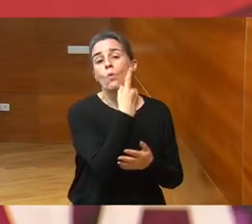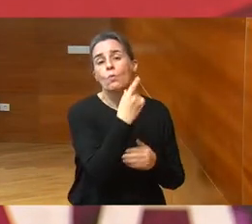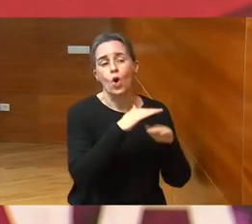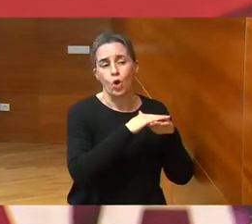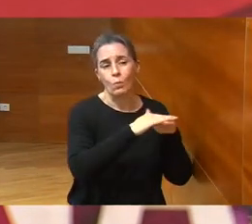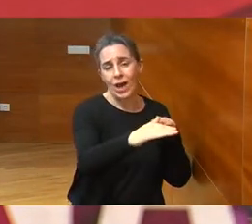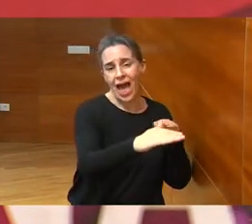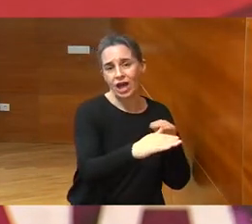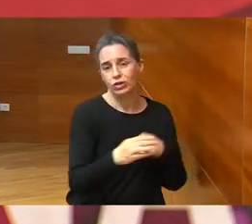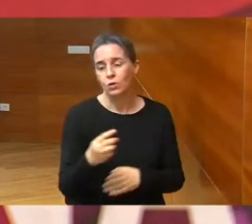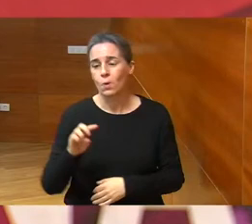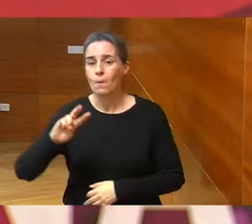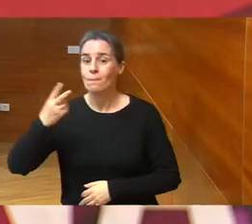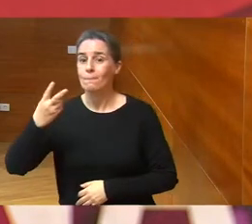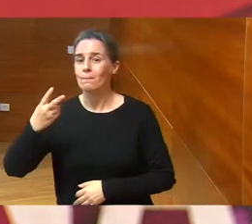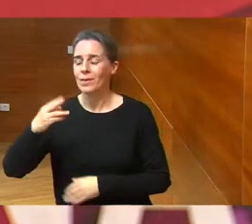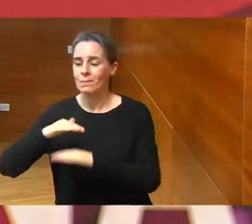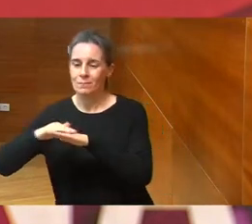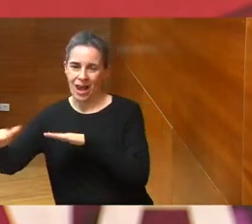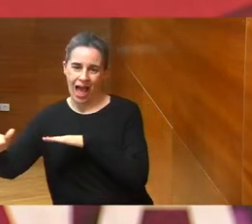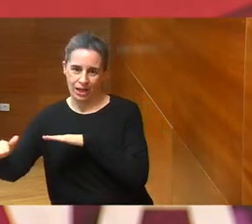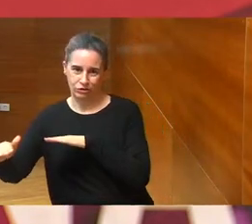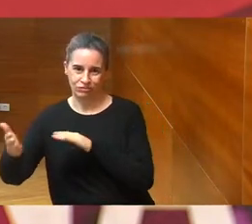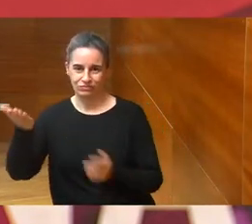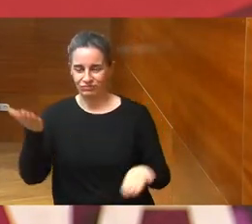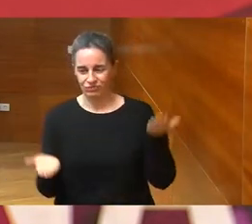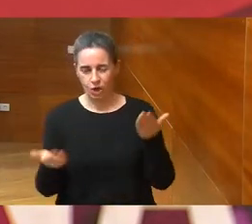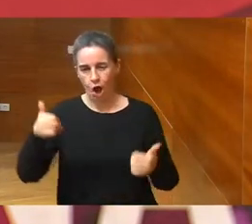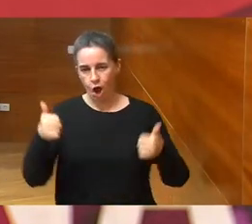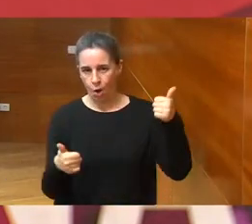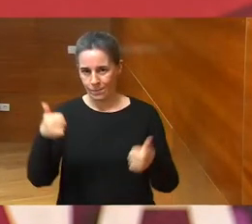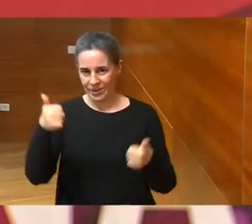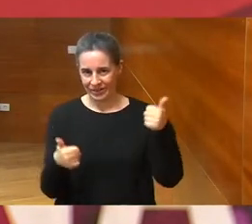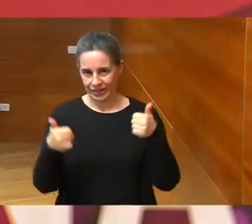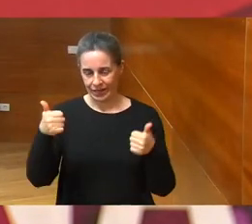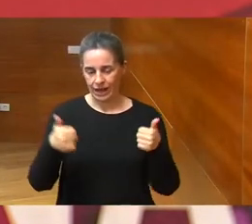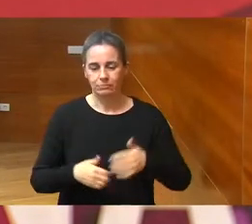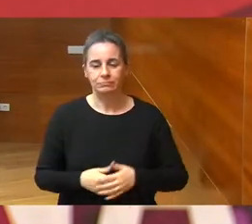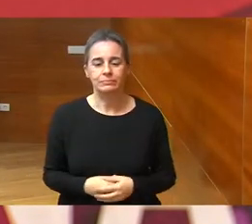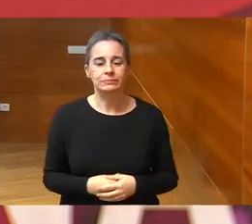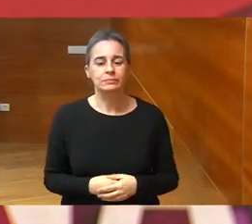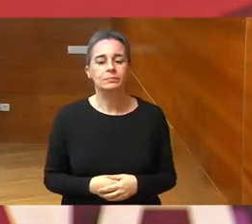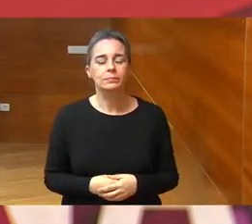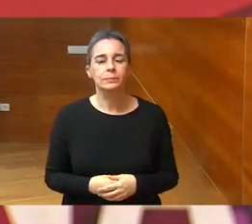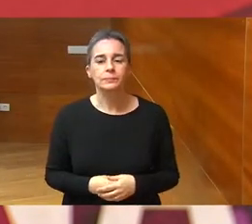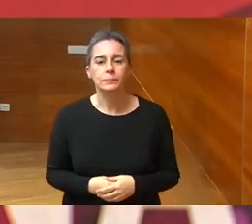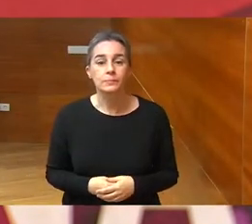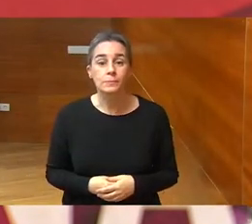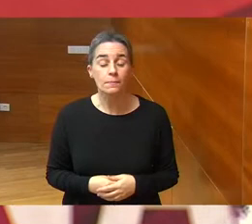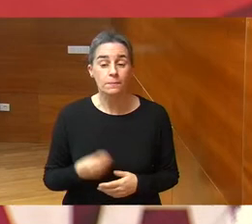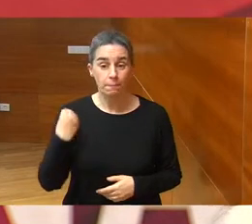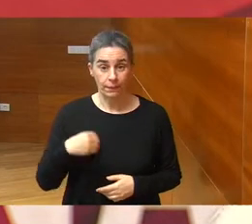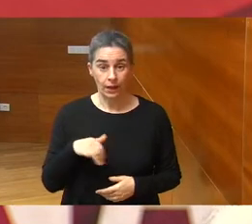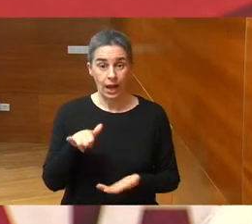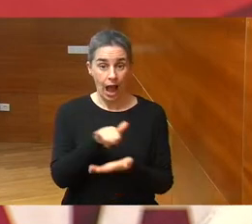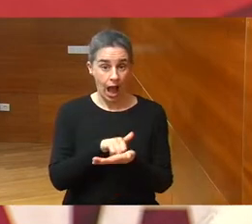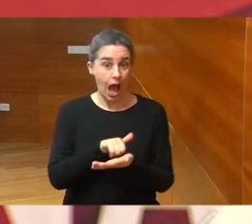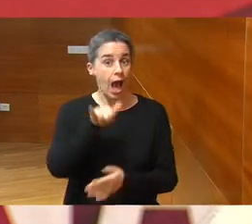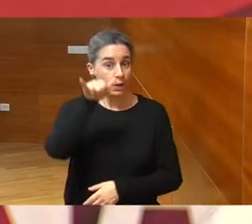boysin que era un constructor muy potente entonces Aviación